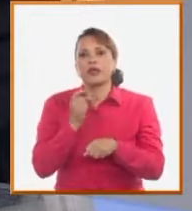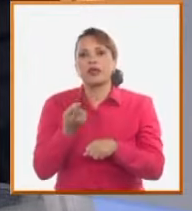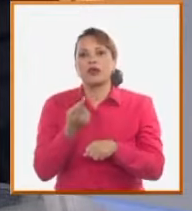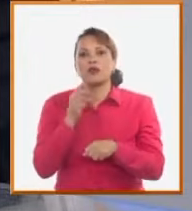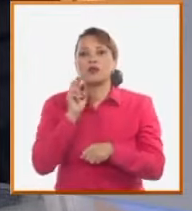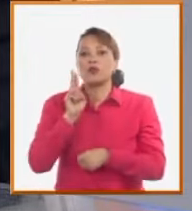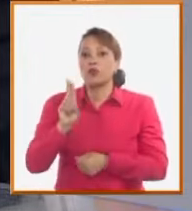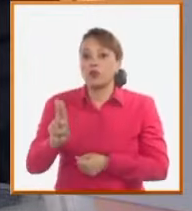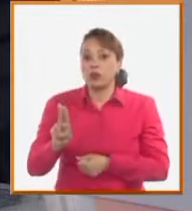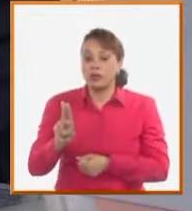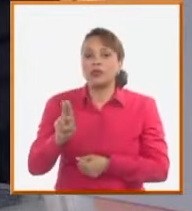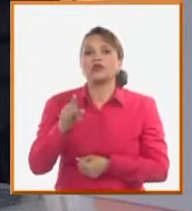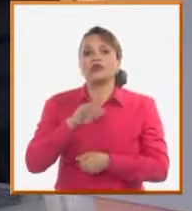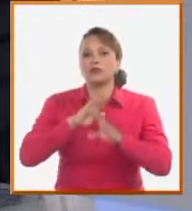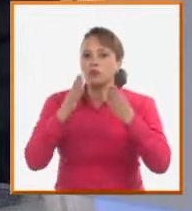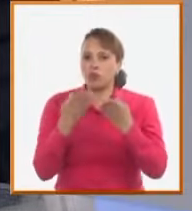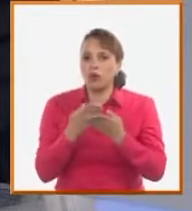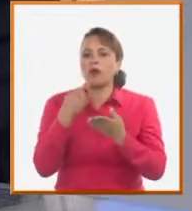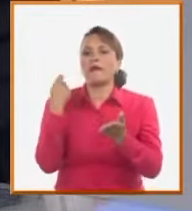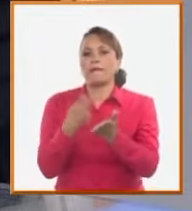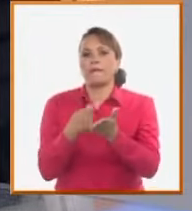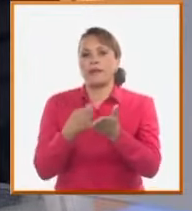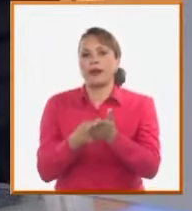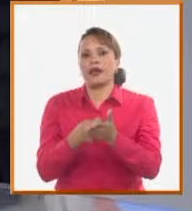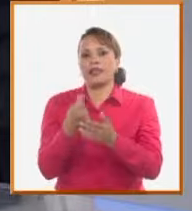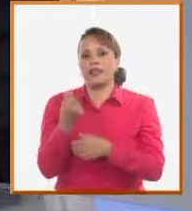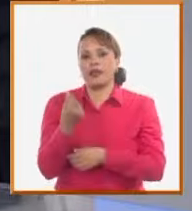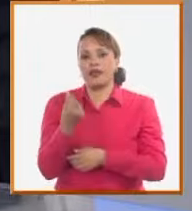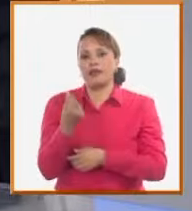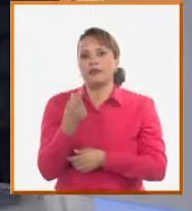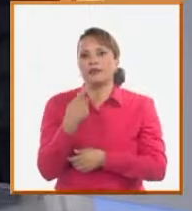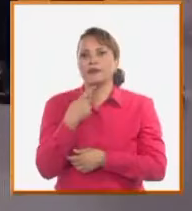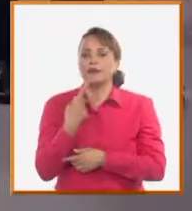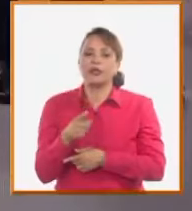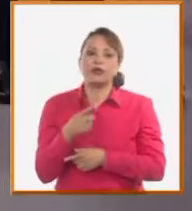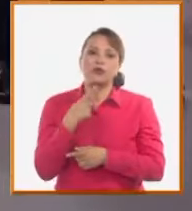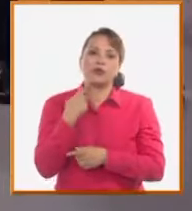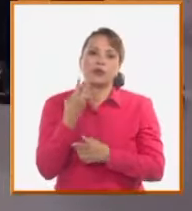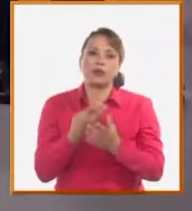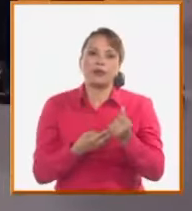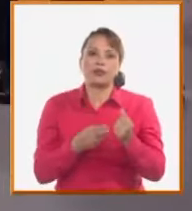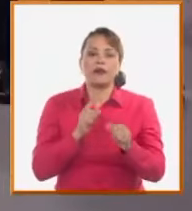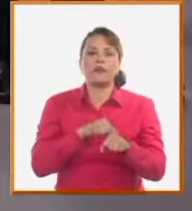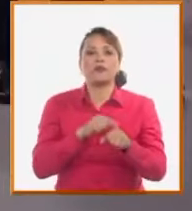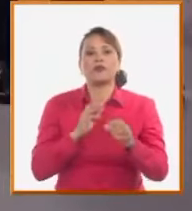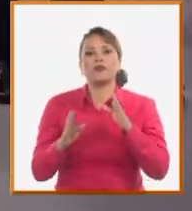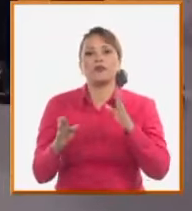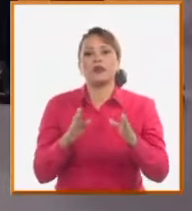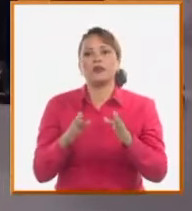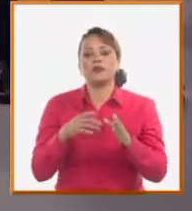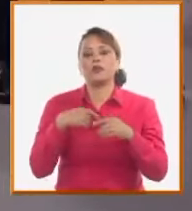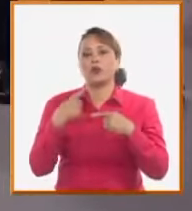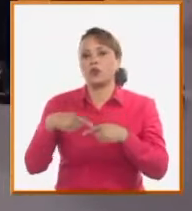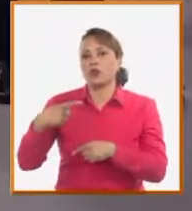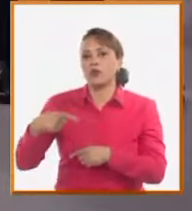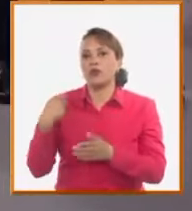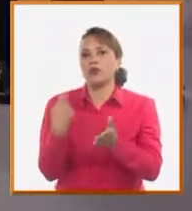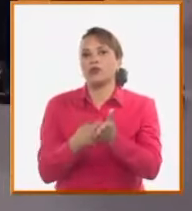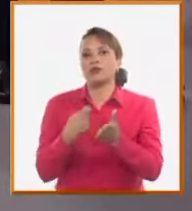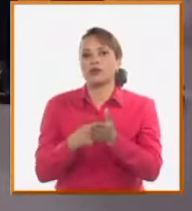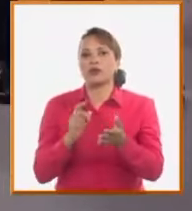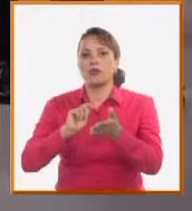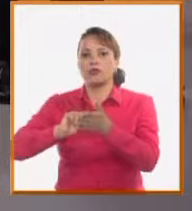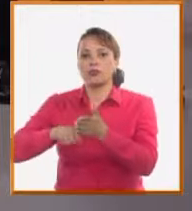urgencia, todas están cubiertas por ese seguro. Lo que en la incapacidad temporal se abona una renta diaria contratada con la